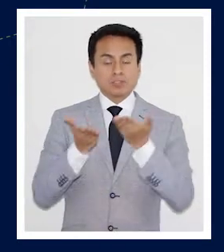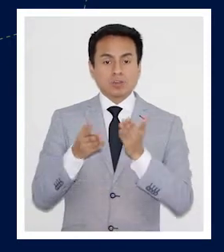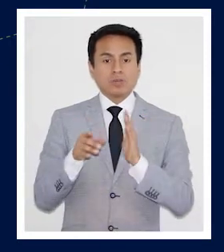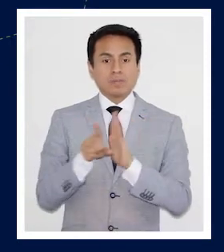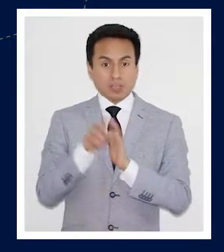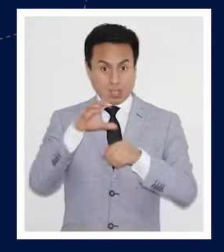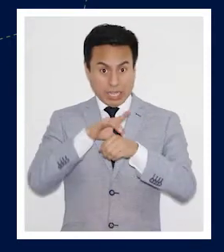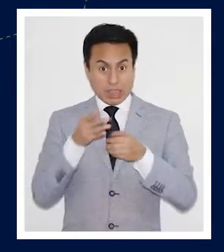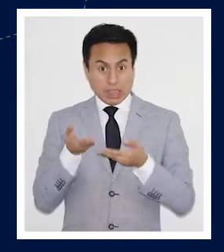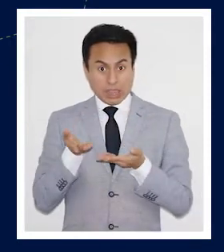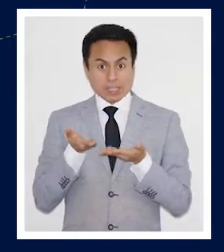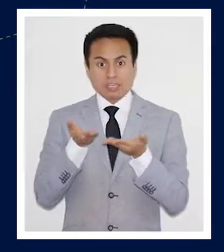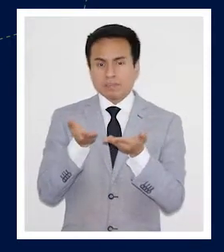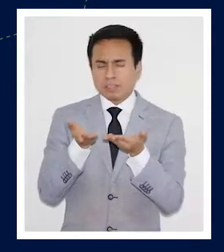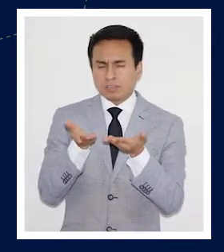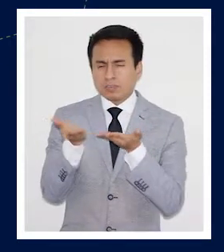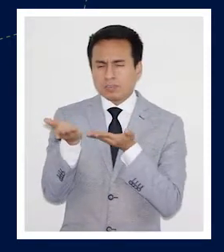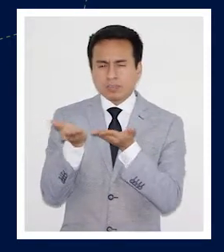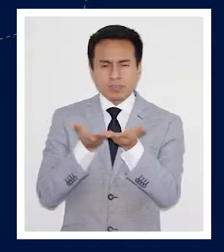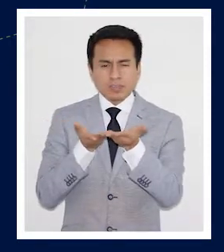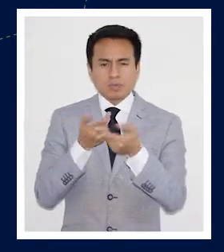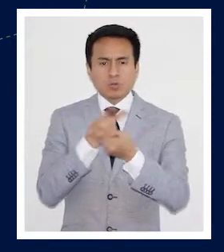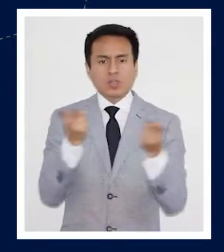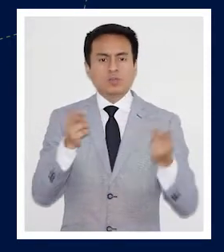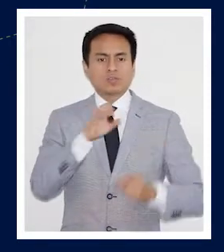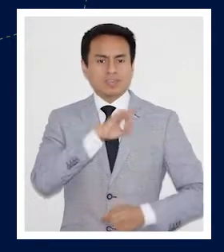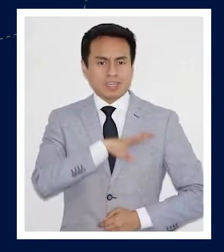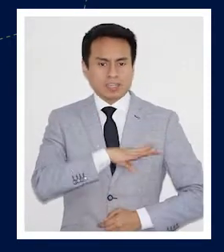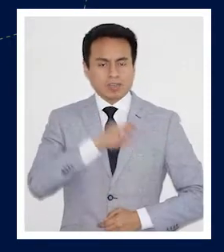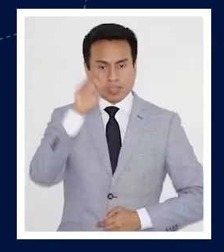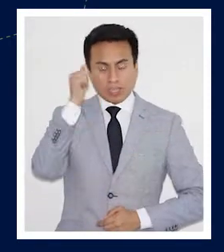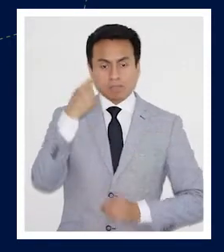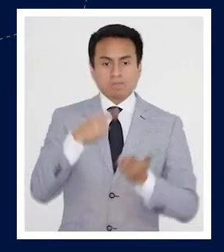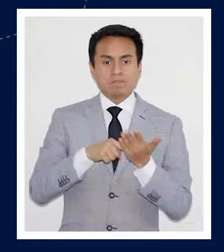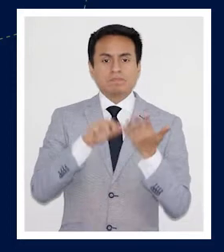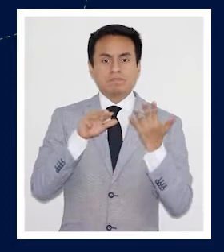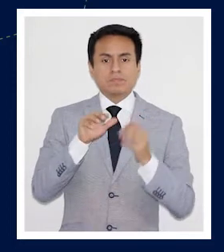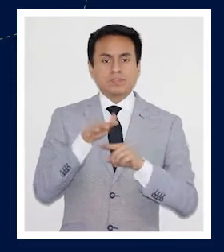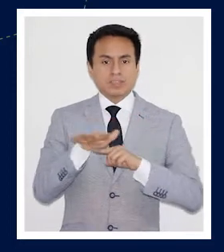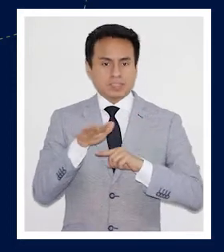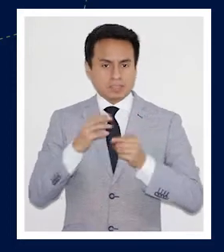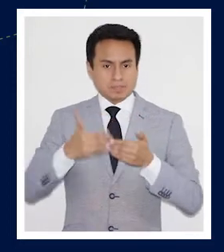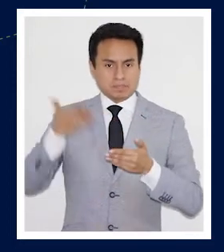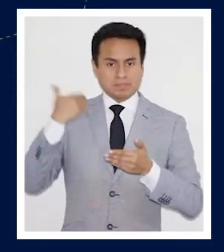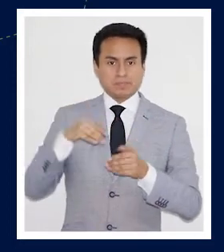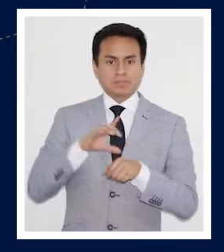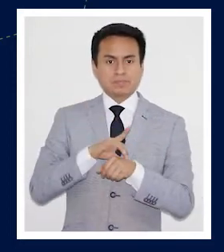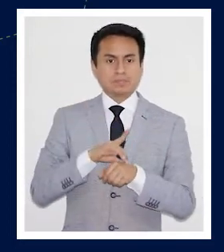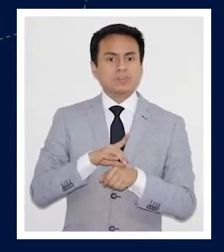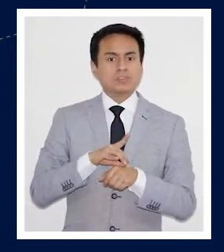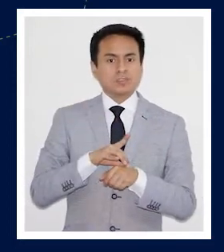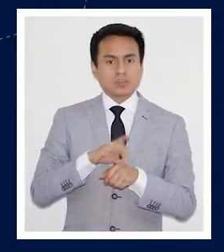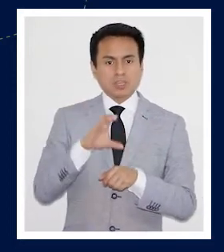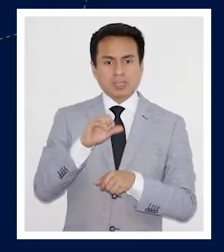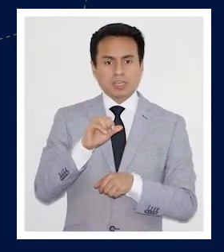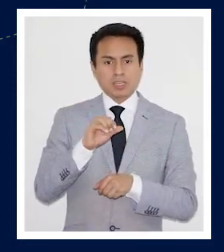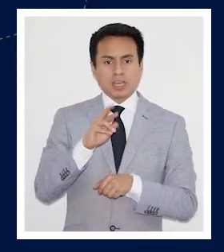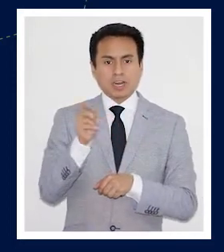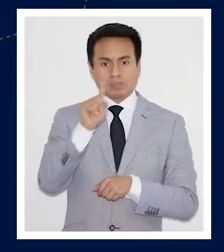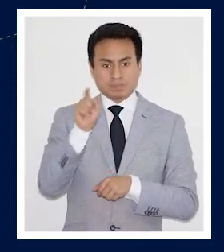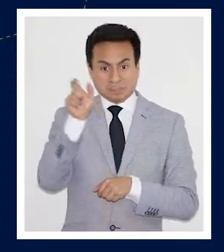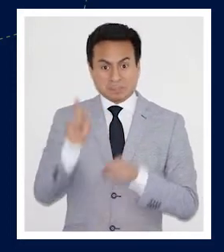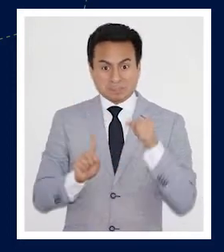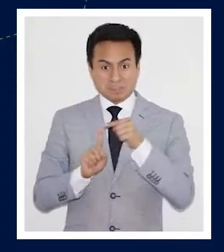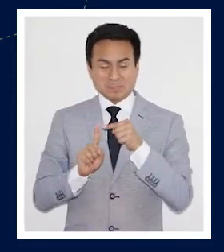El Servicio Médico Legal es un servicio público chileno que fue creado en 1915 por el doctor